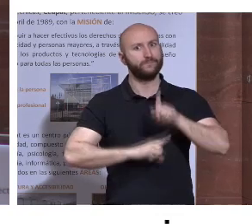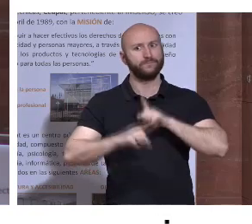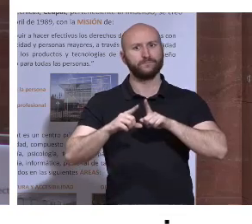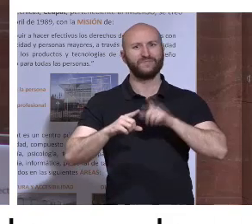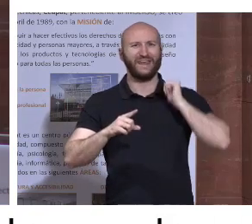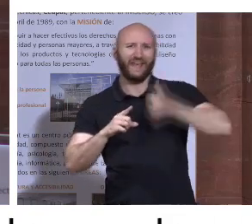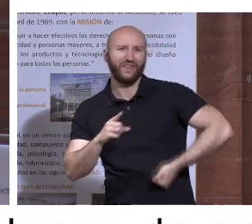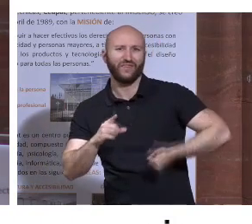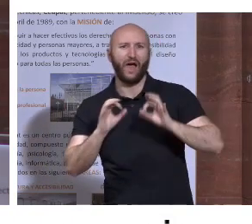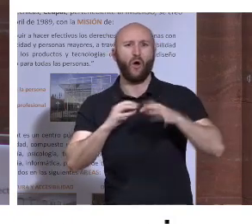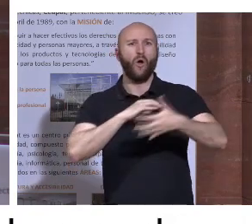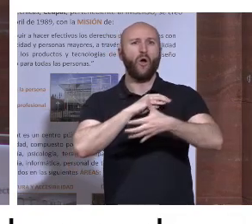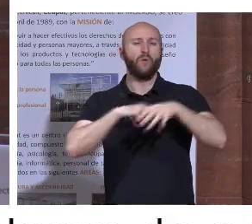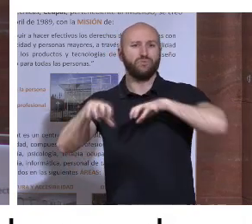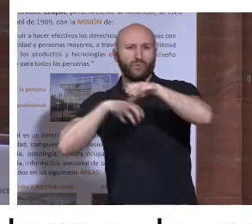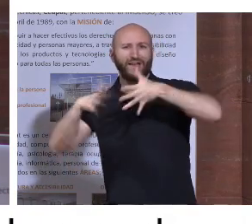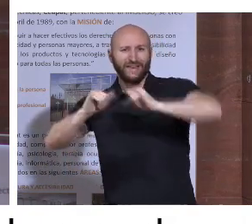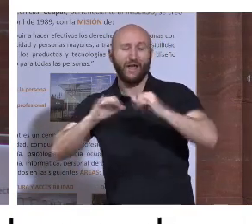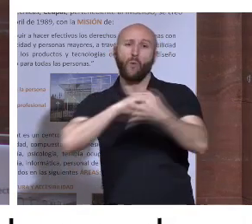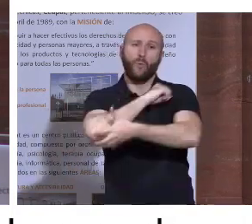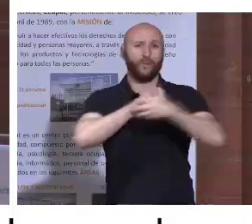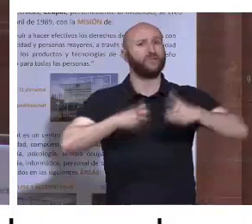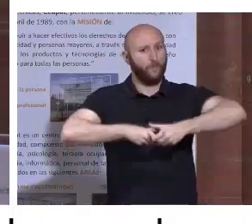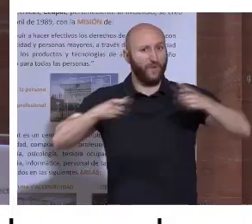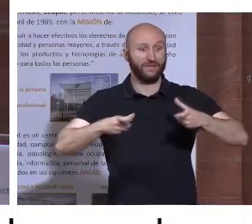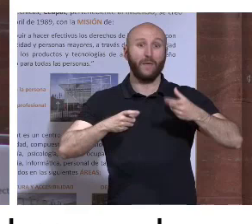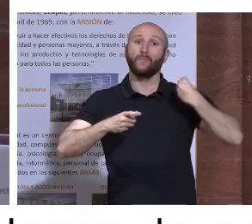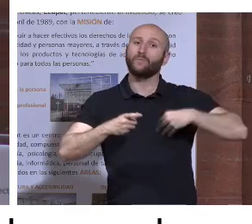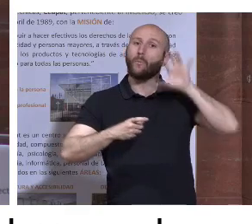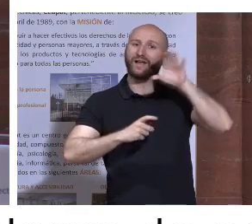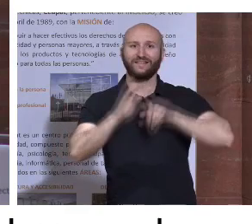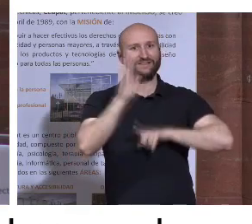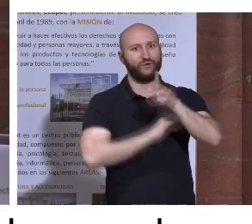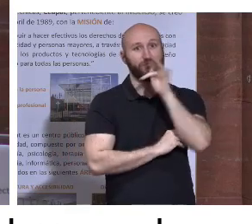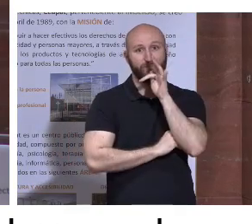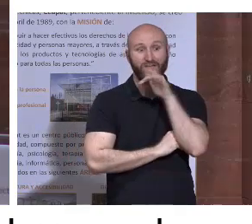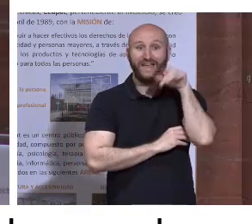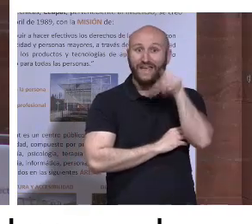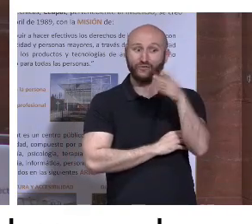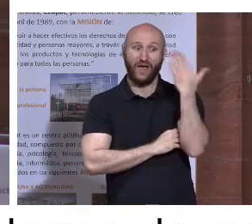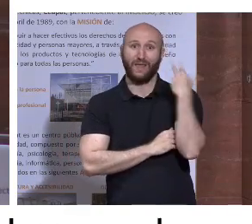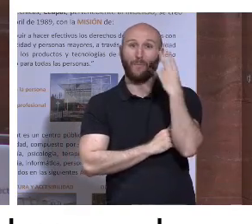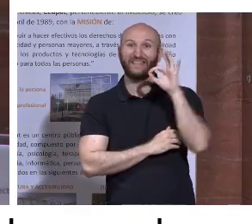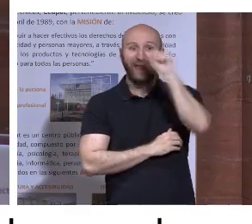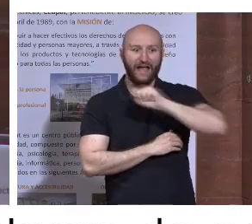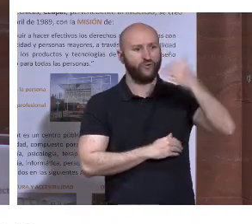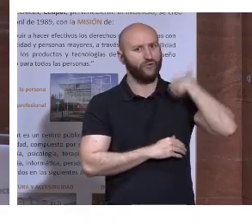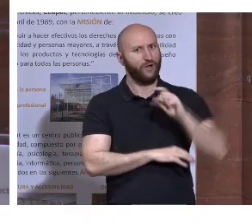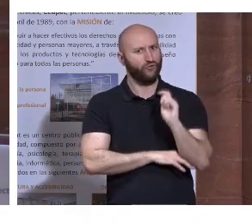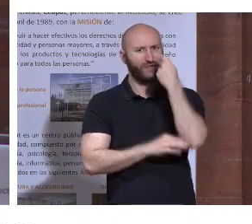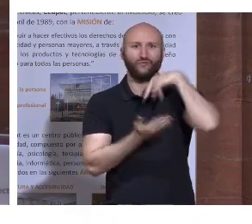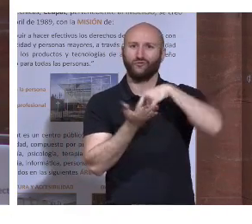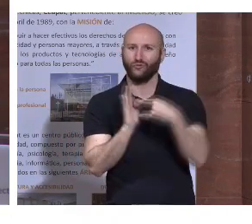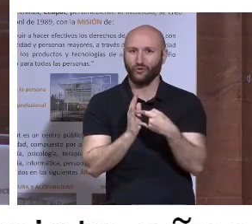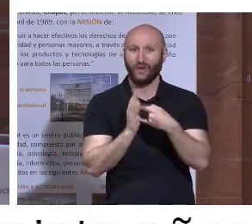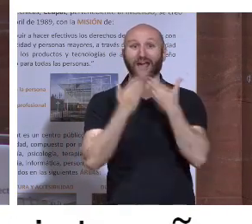y de mayor empobrecimiento de los países en vías de desarrollo, cosa que en los últimos 20 años se había superado y se había reducido mucho por